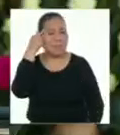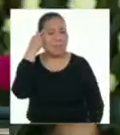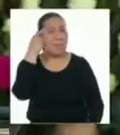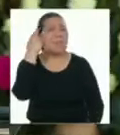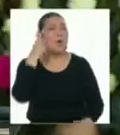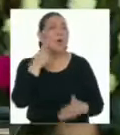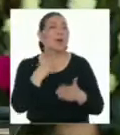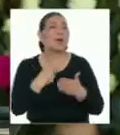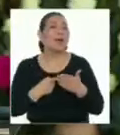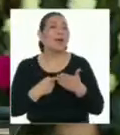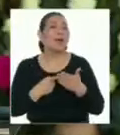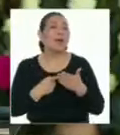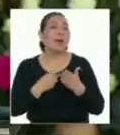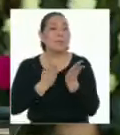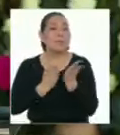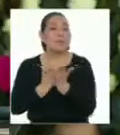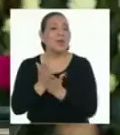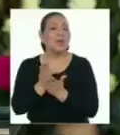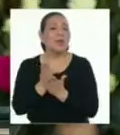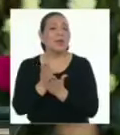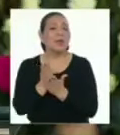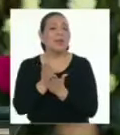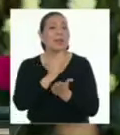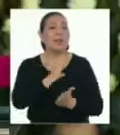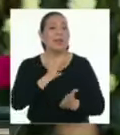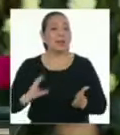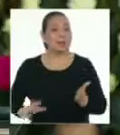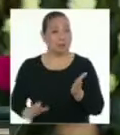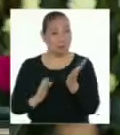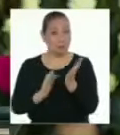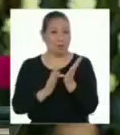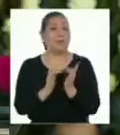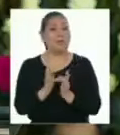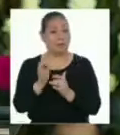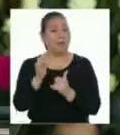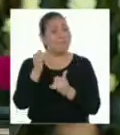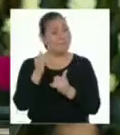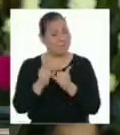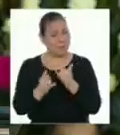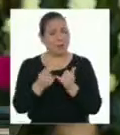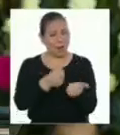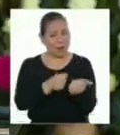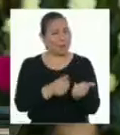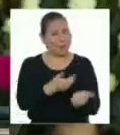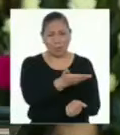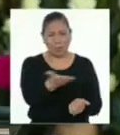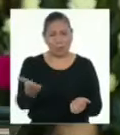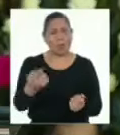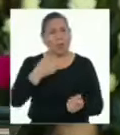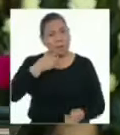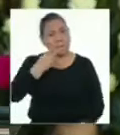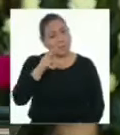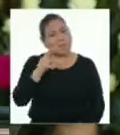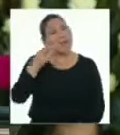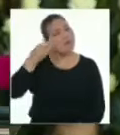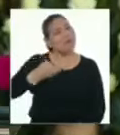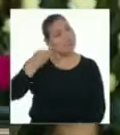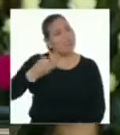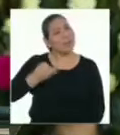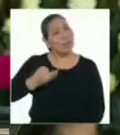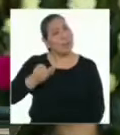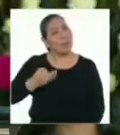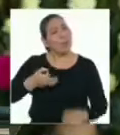por medio de Cristo Jesús. Finalmente, hermanos, tengan en cuenta todo lo que es verdadero,